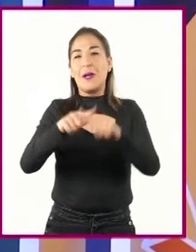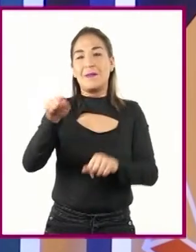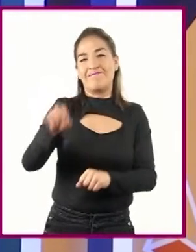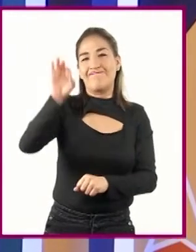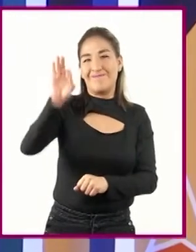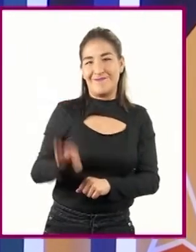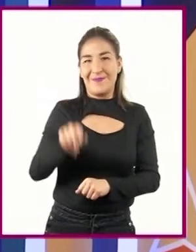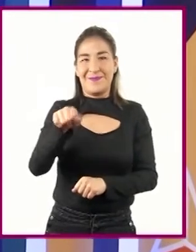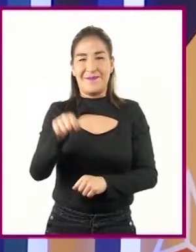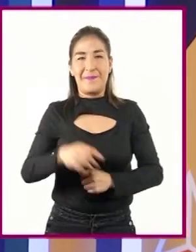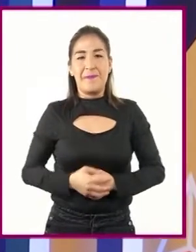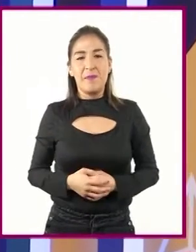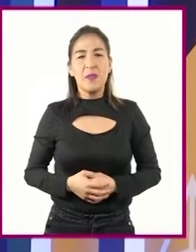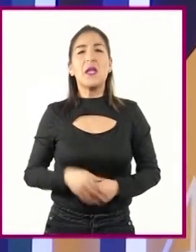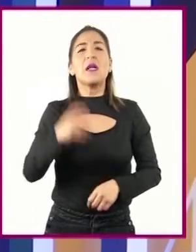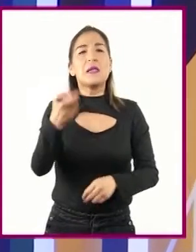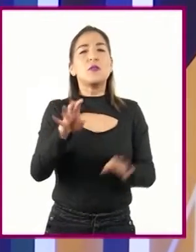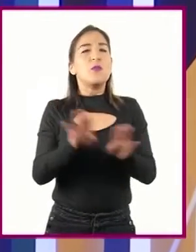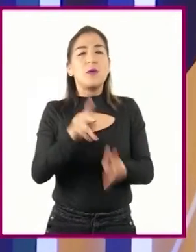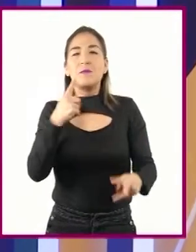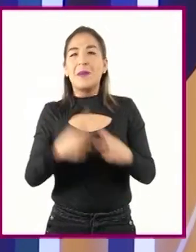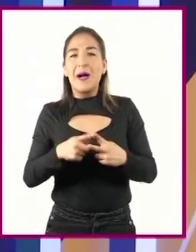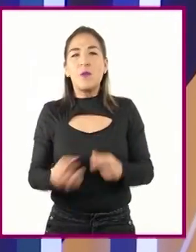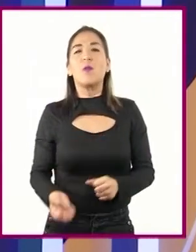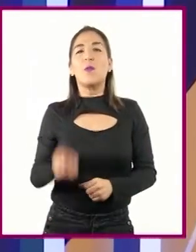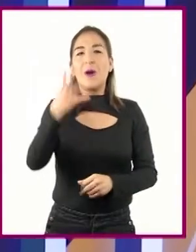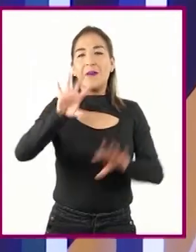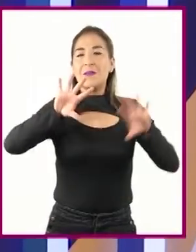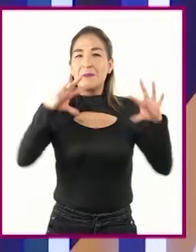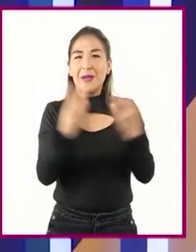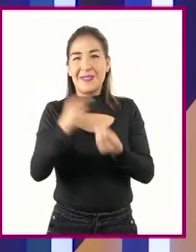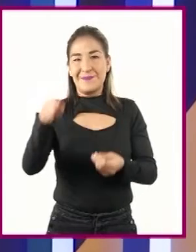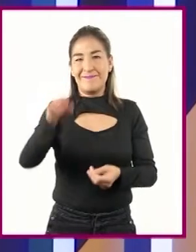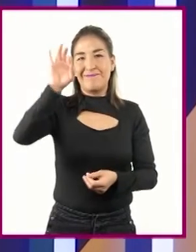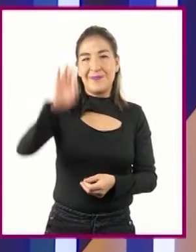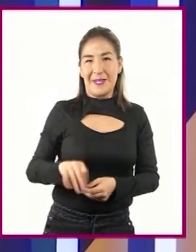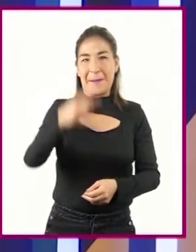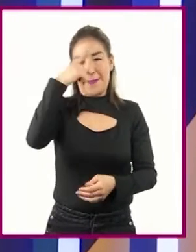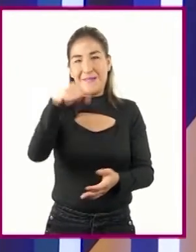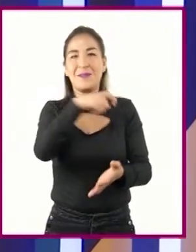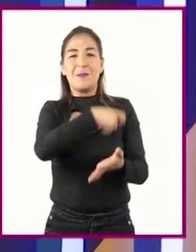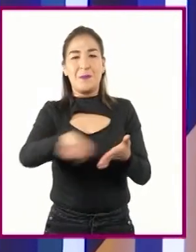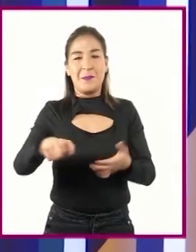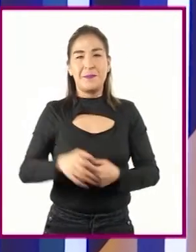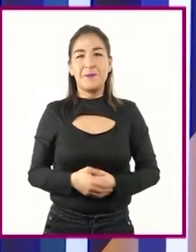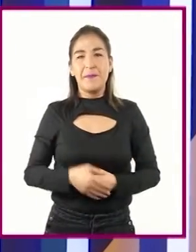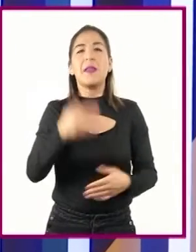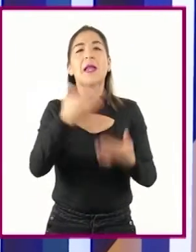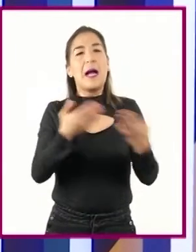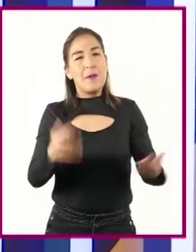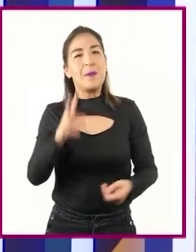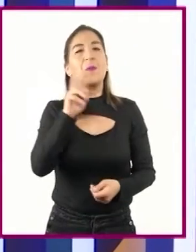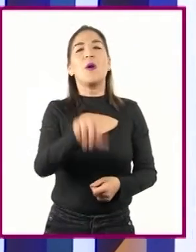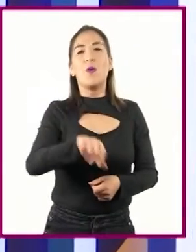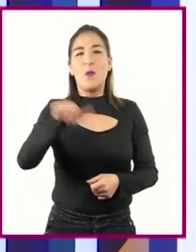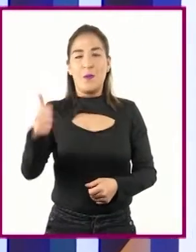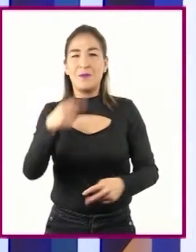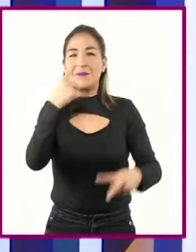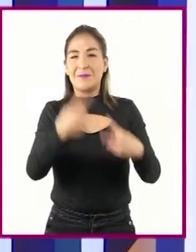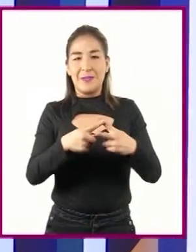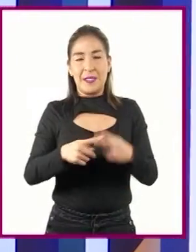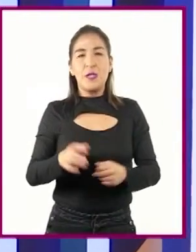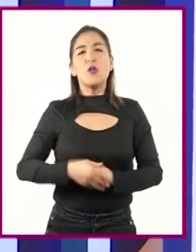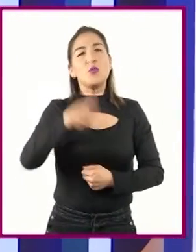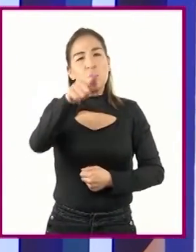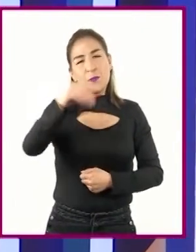de descuento, ya que de esa manera calculamos la cantidad que se descontó en la compra. Ahora veamos de nuevo las operaciones y